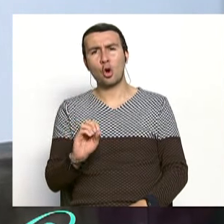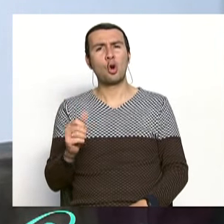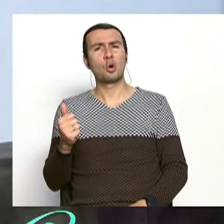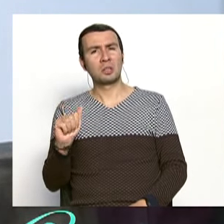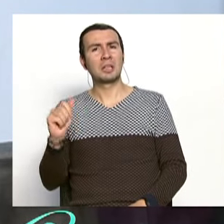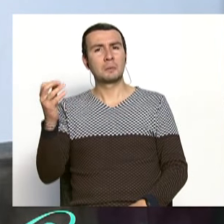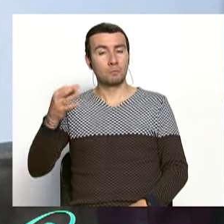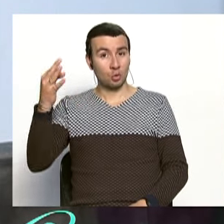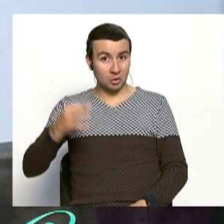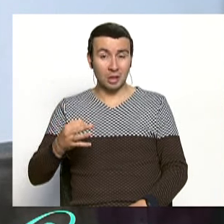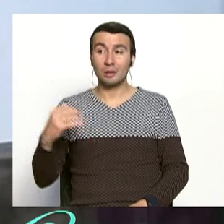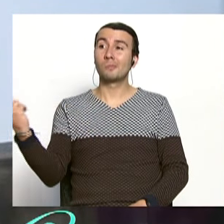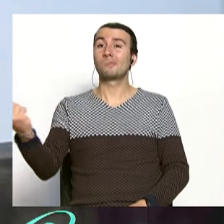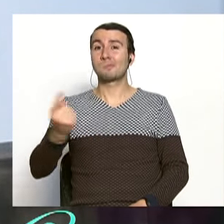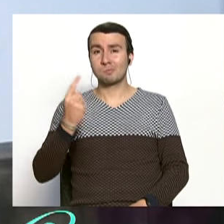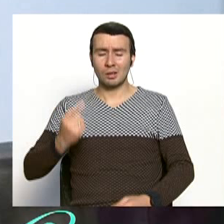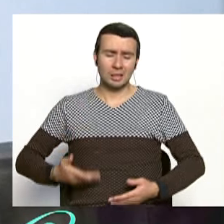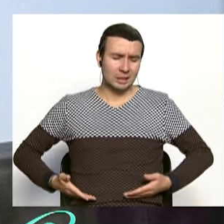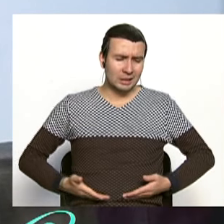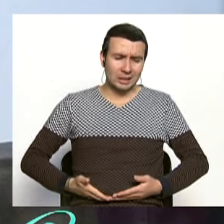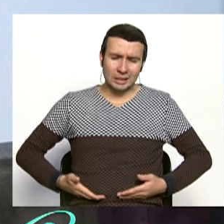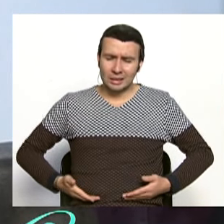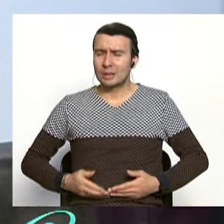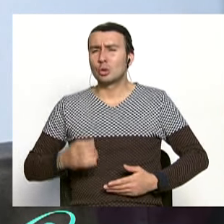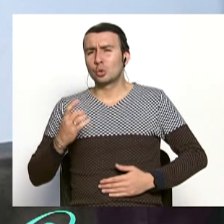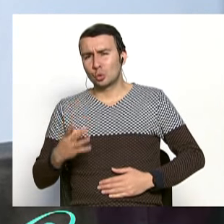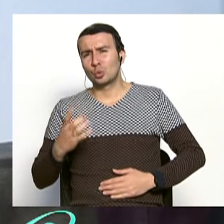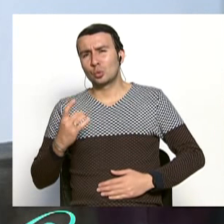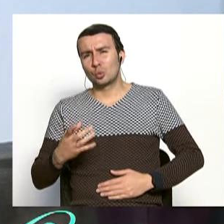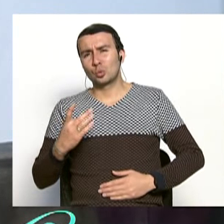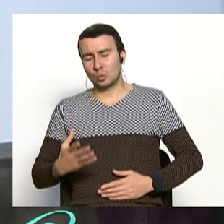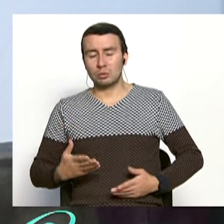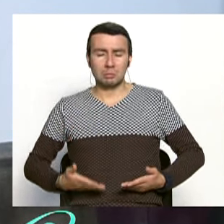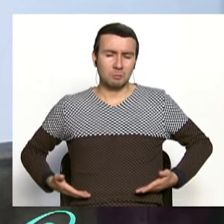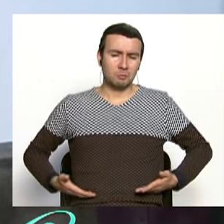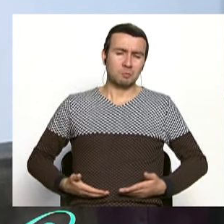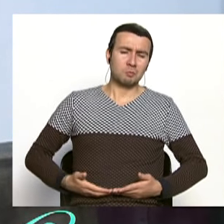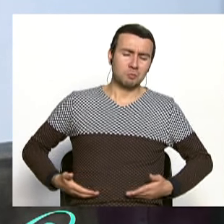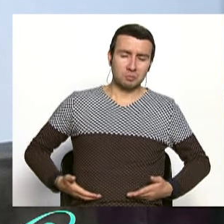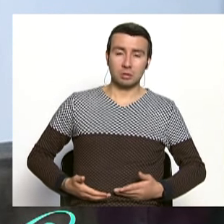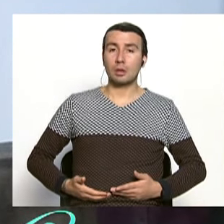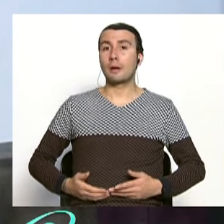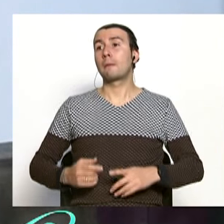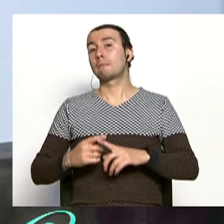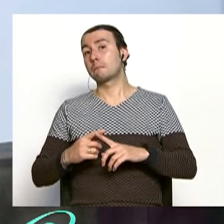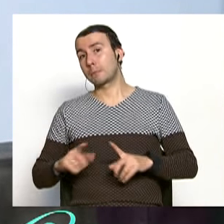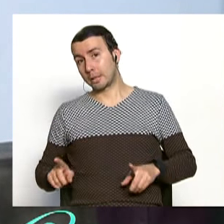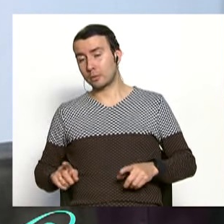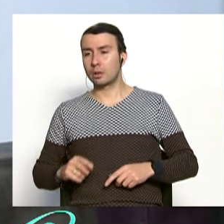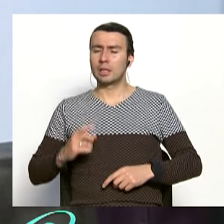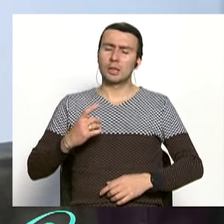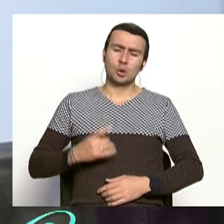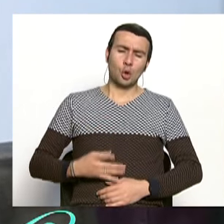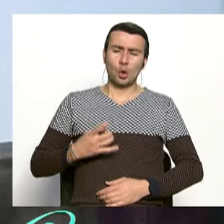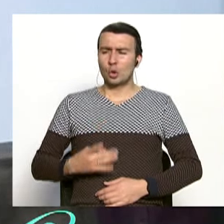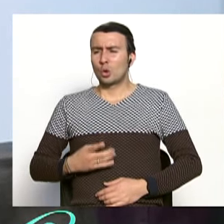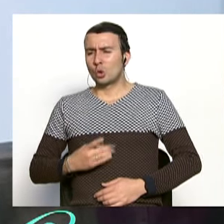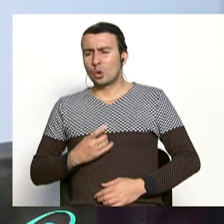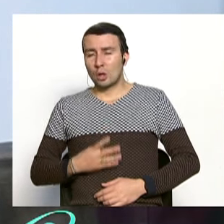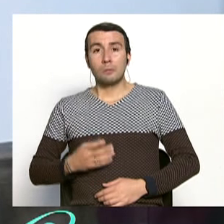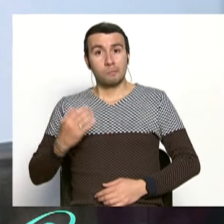las en general de las mujeres de la población general pero en las unidades de dolor pélvico como las que